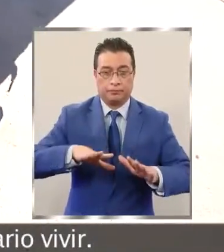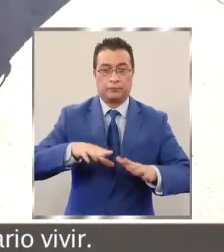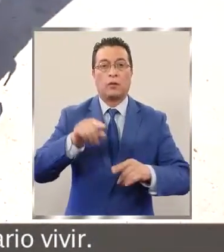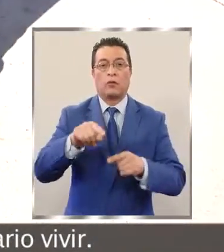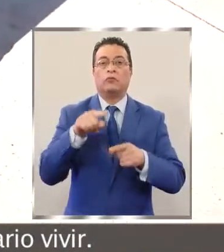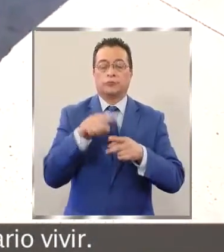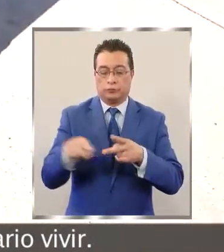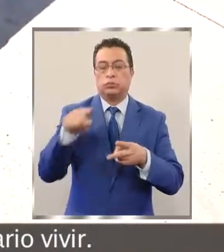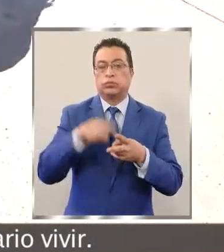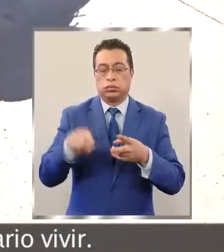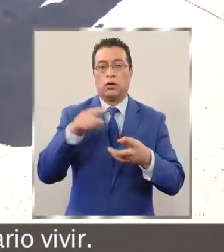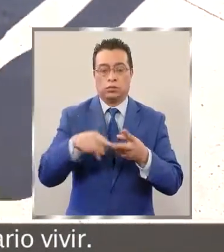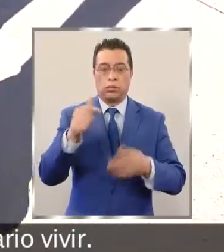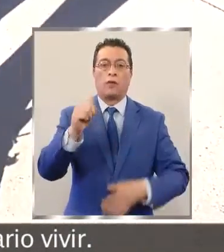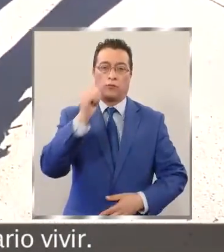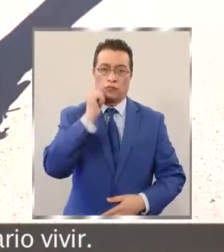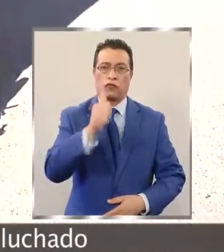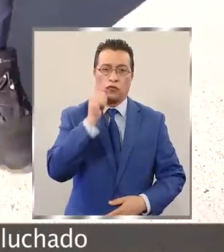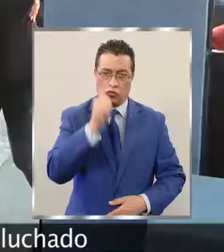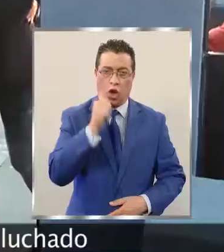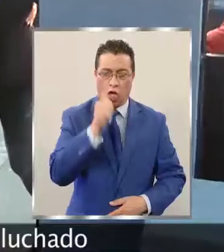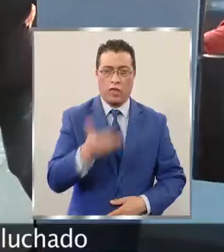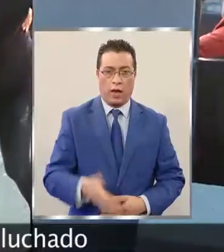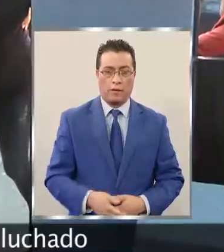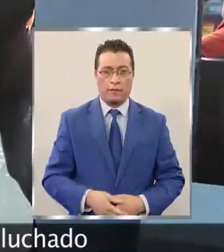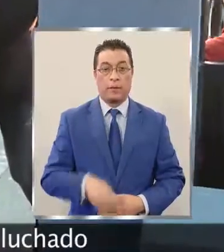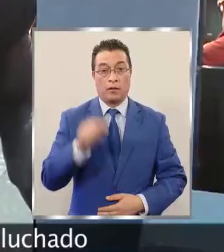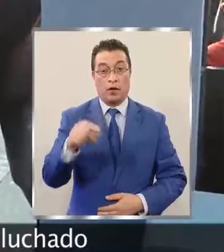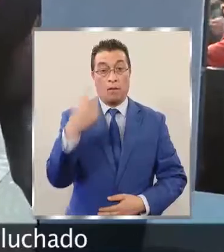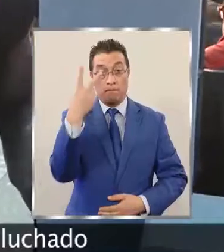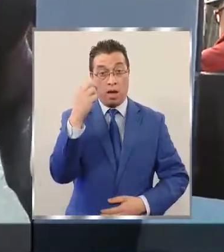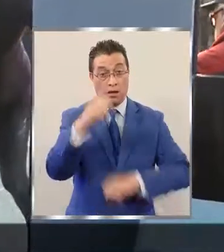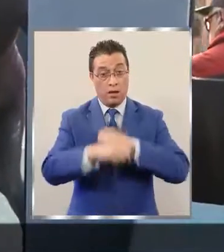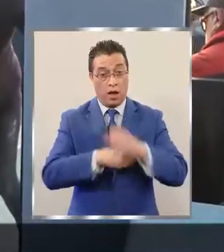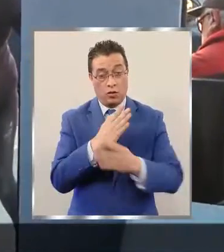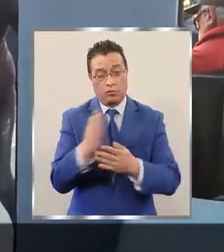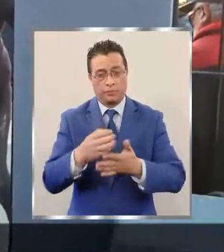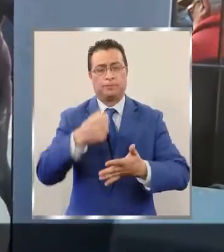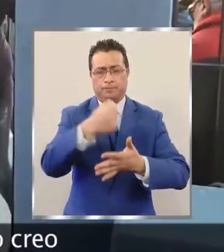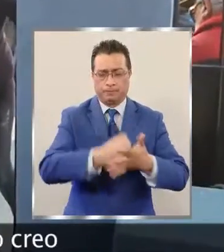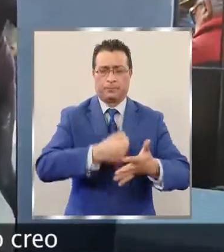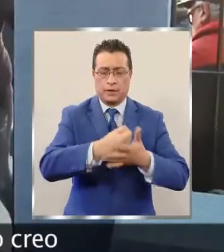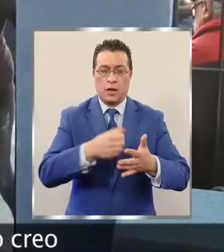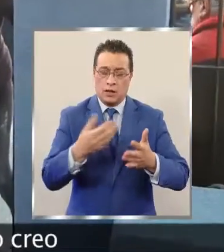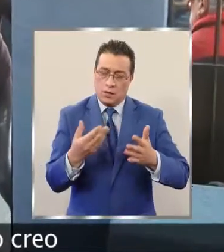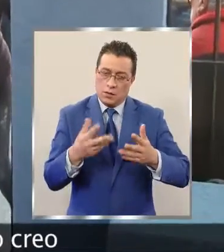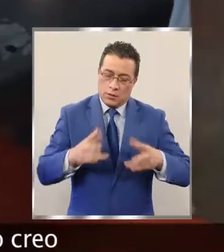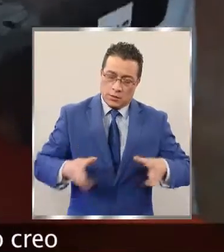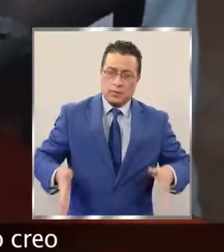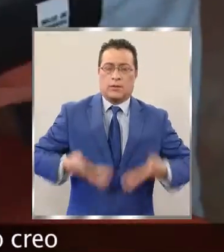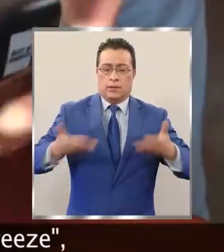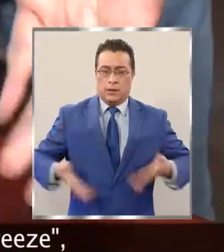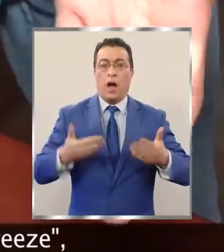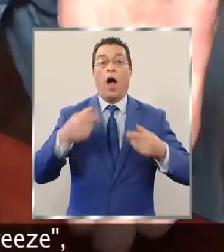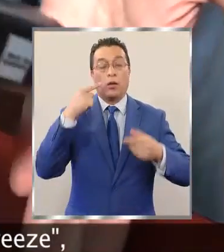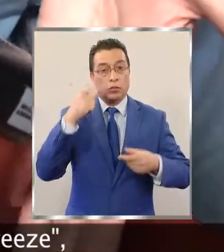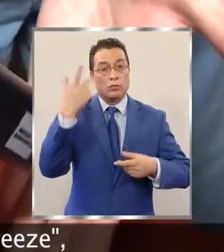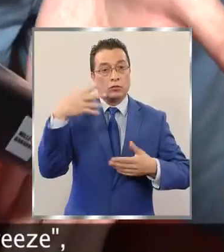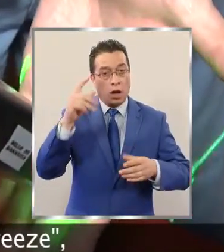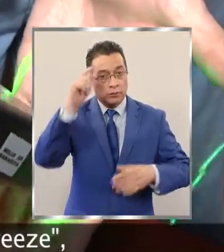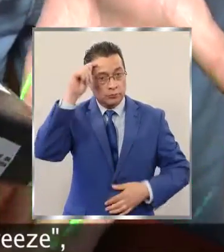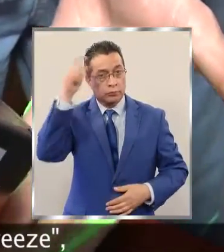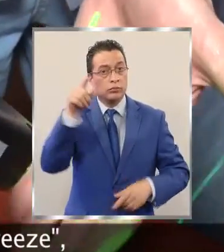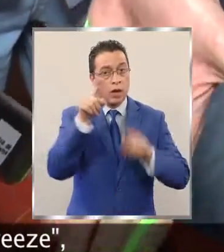reiterativos en su diario Vivir. En estas dos décadas ha luchado por superarse. Ella hace algún tiempo creó este